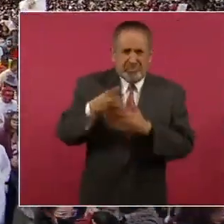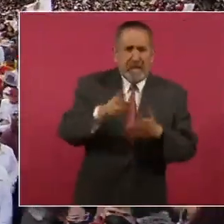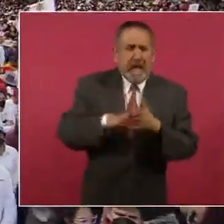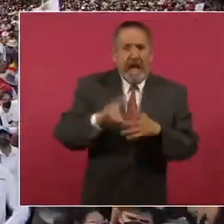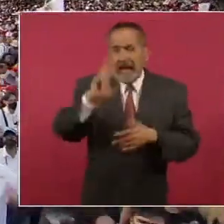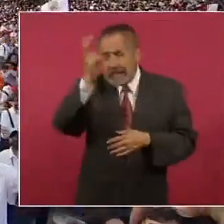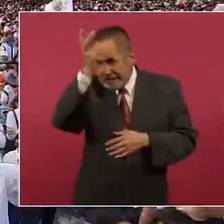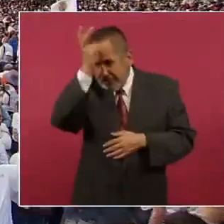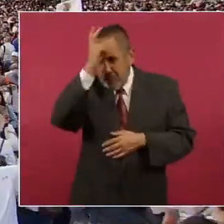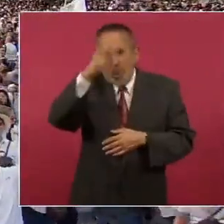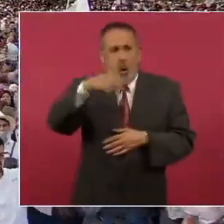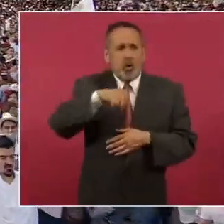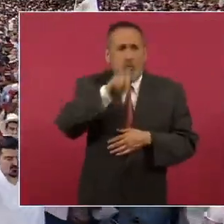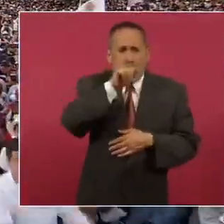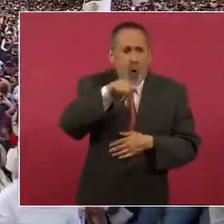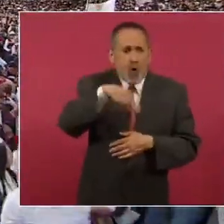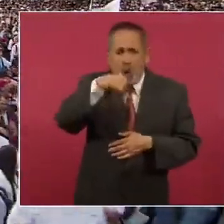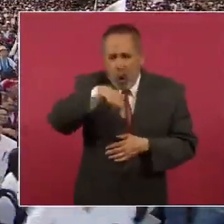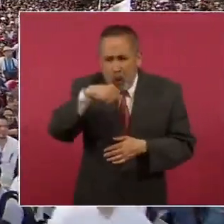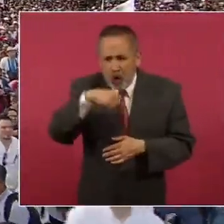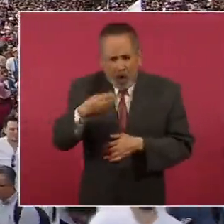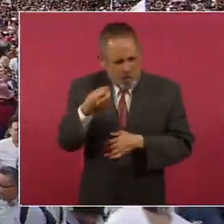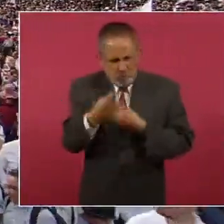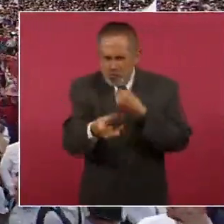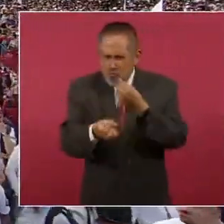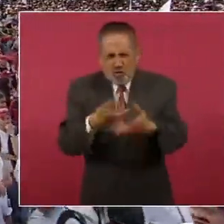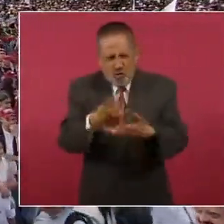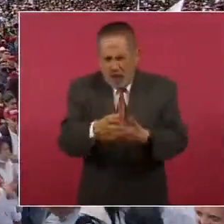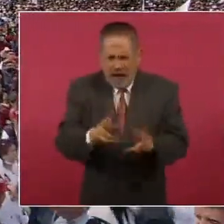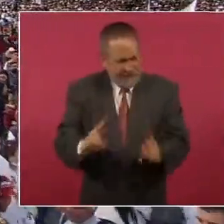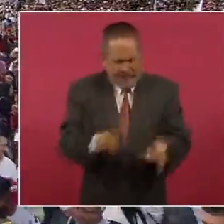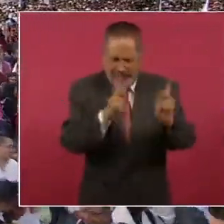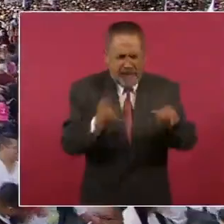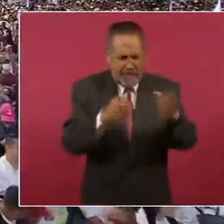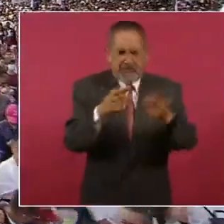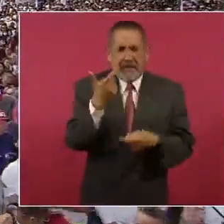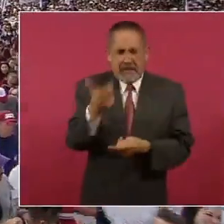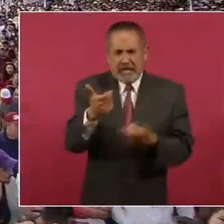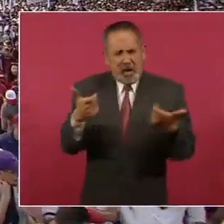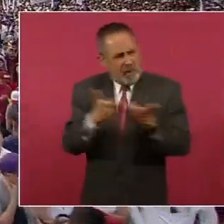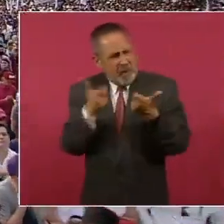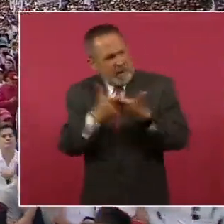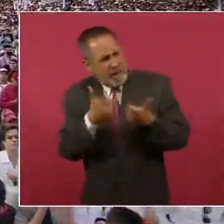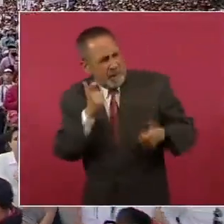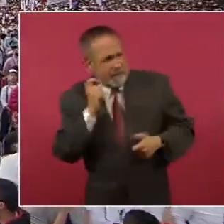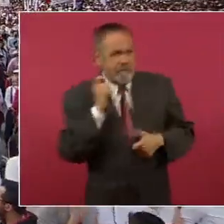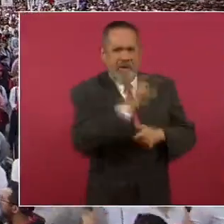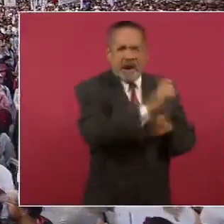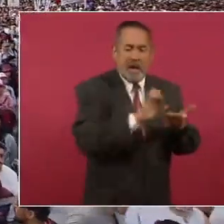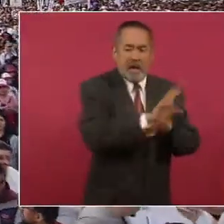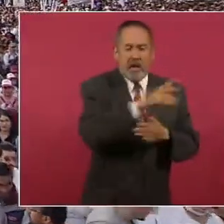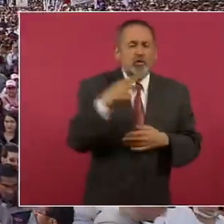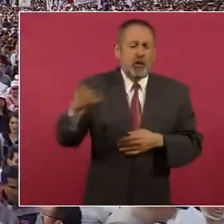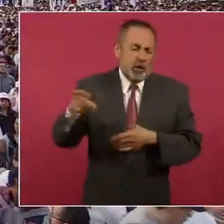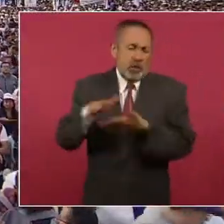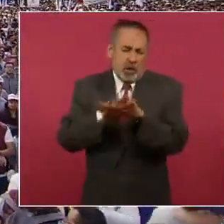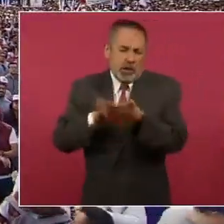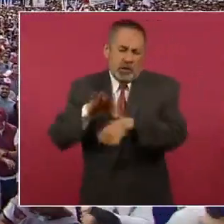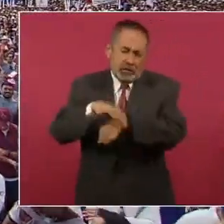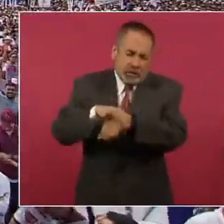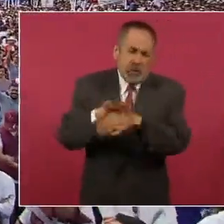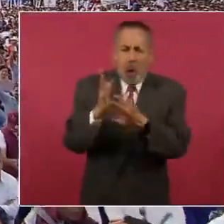chivos y guajolotes y se deshicieron hasta de las humildes alhajas